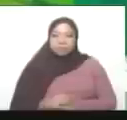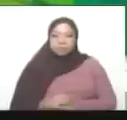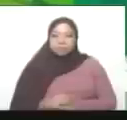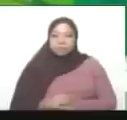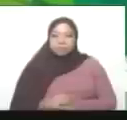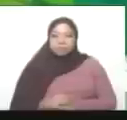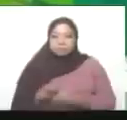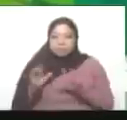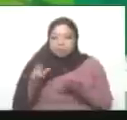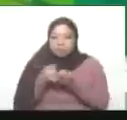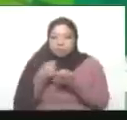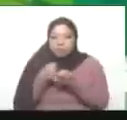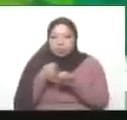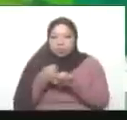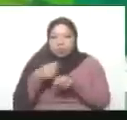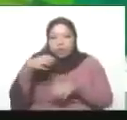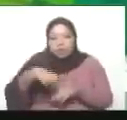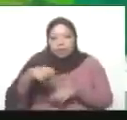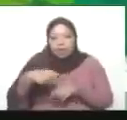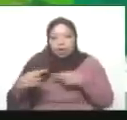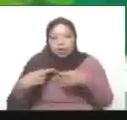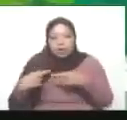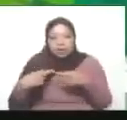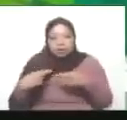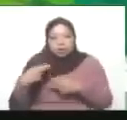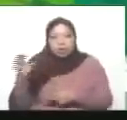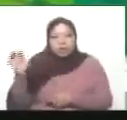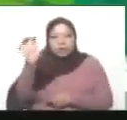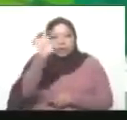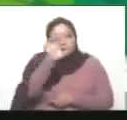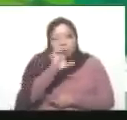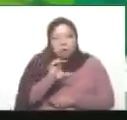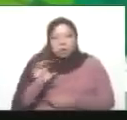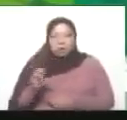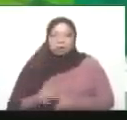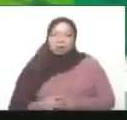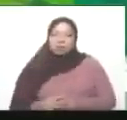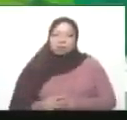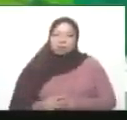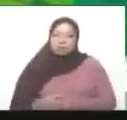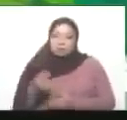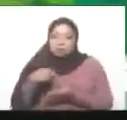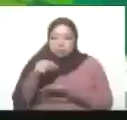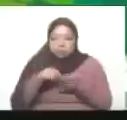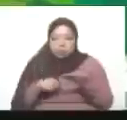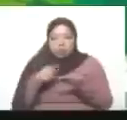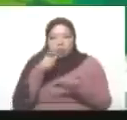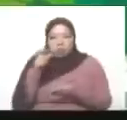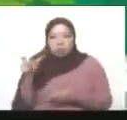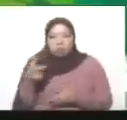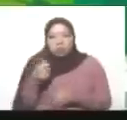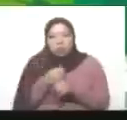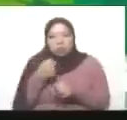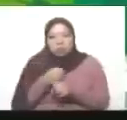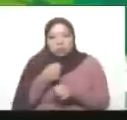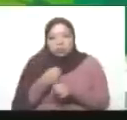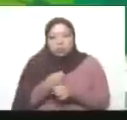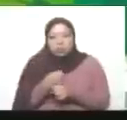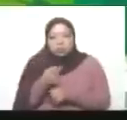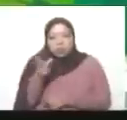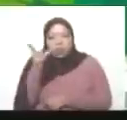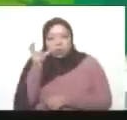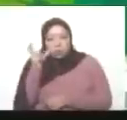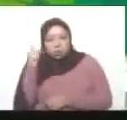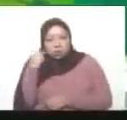secretario de estado de relaciones exteriores y lo firma por la Guyana británica oído